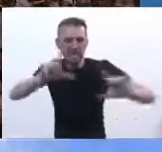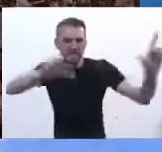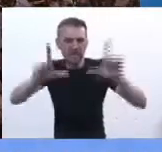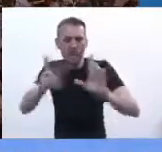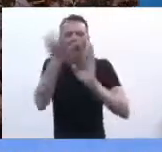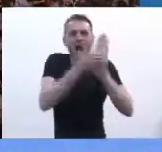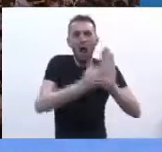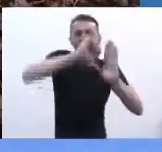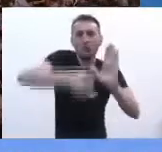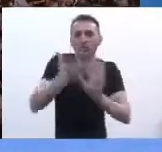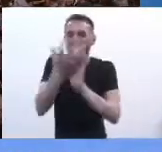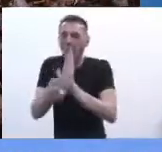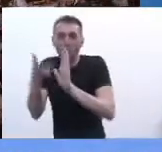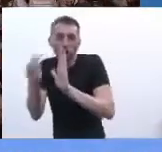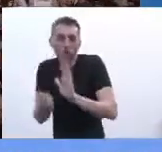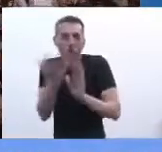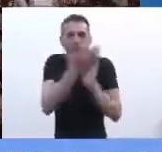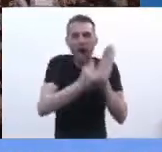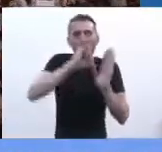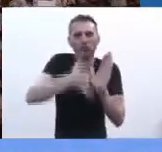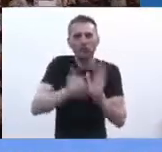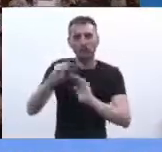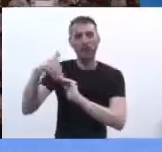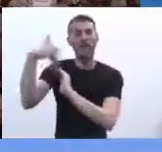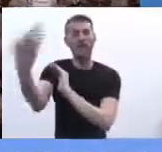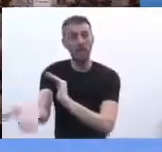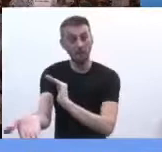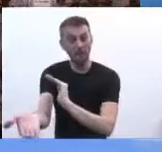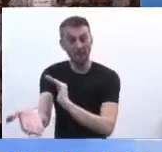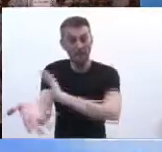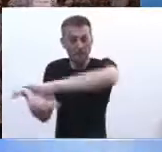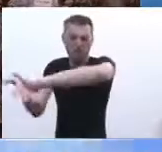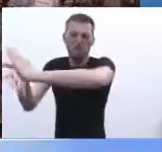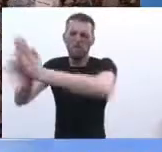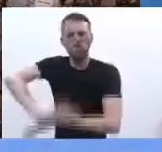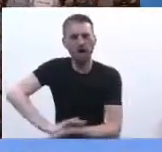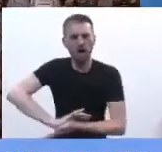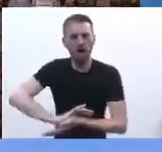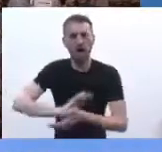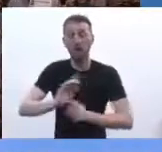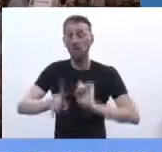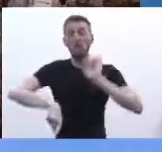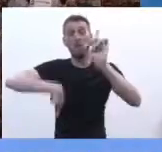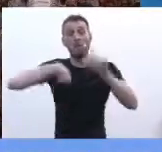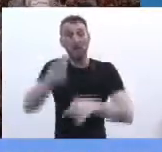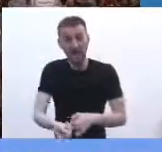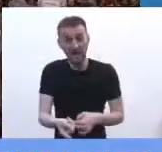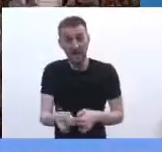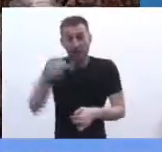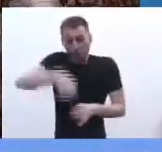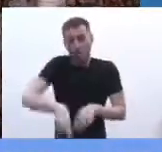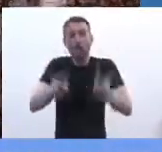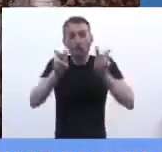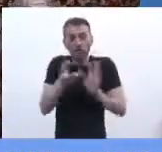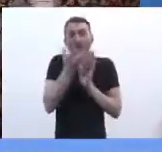y se está pasando un elefante por adelante nuestro y mañana y hoy en el tema